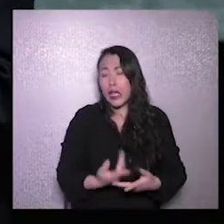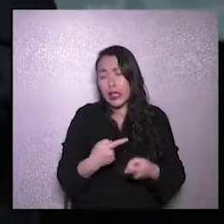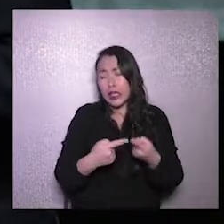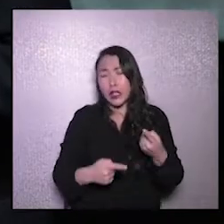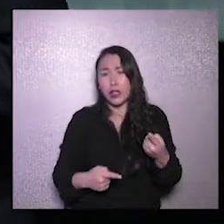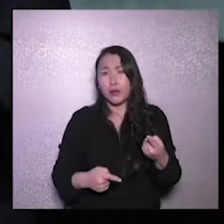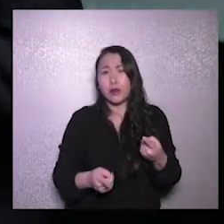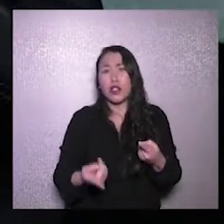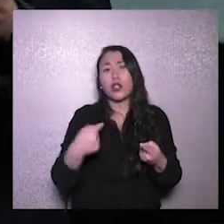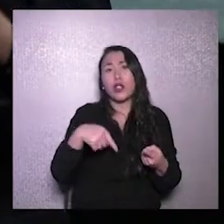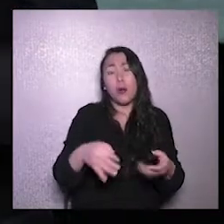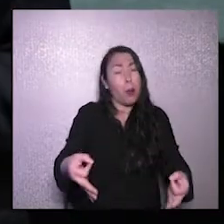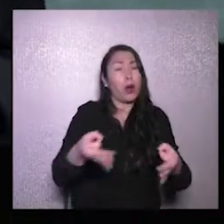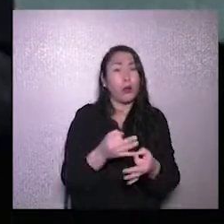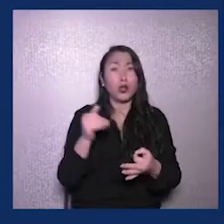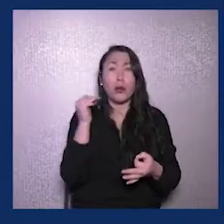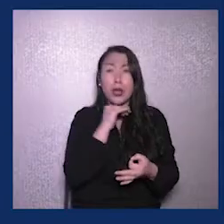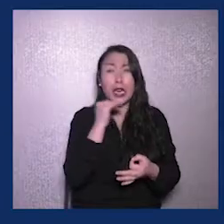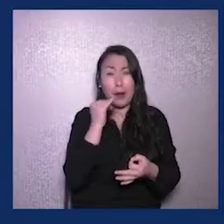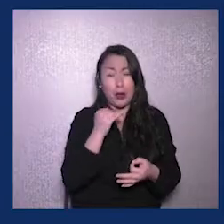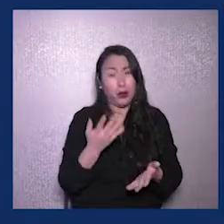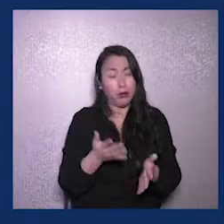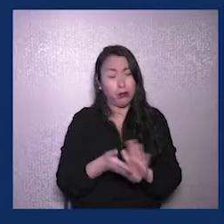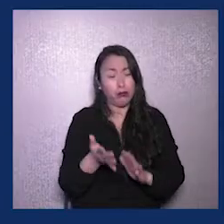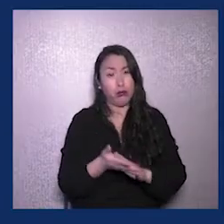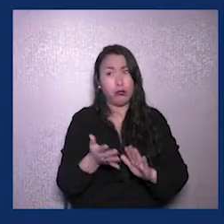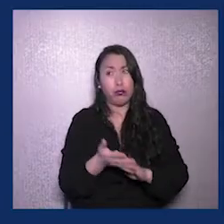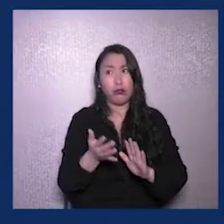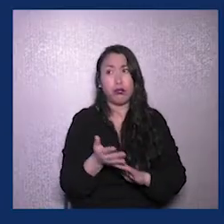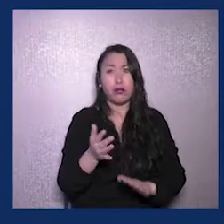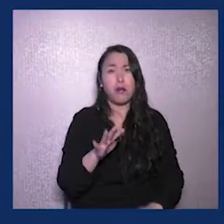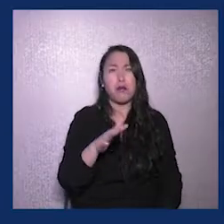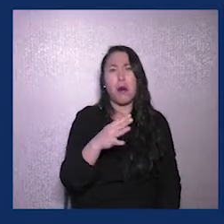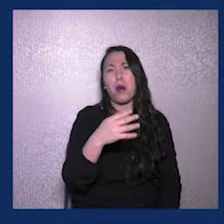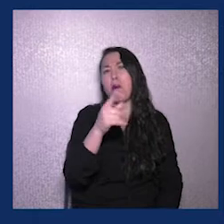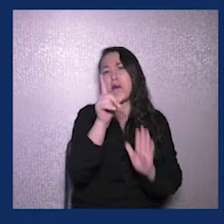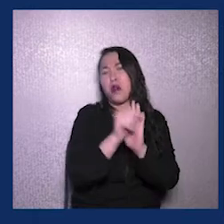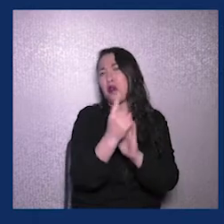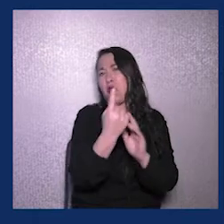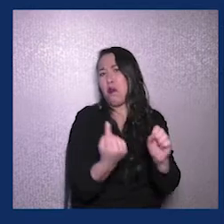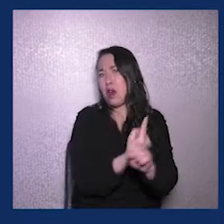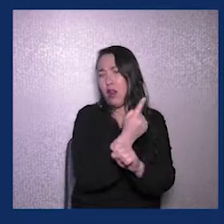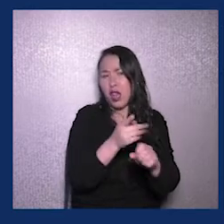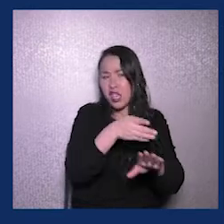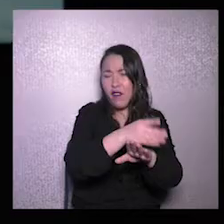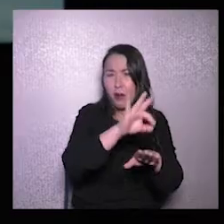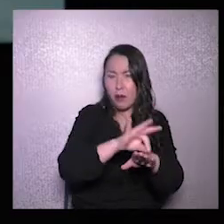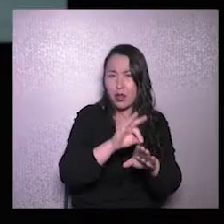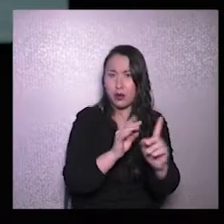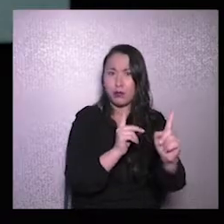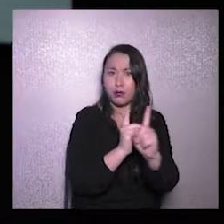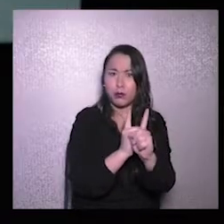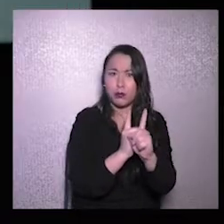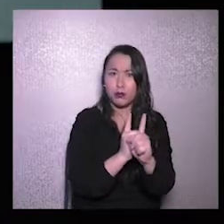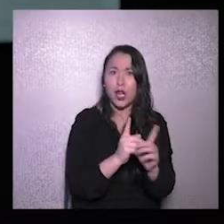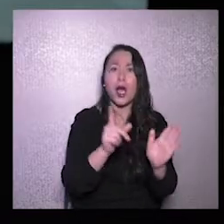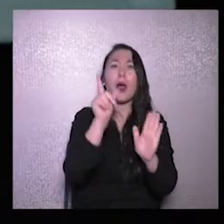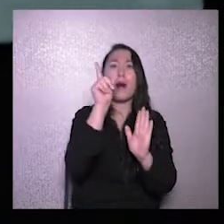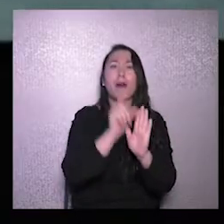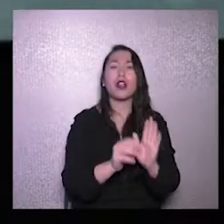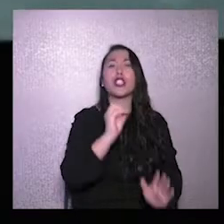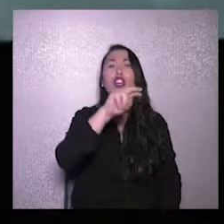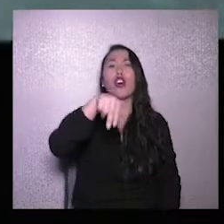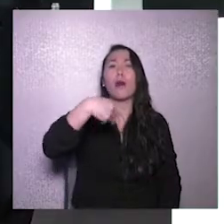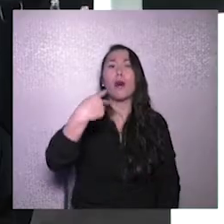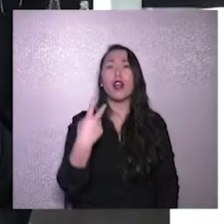hacemos un cálculo bien rápido, si esa paciente son consultas de menos de 1 hora de duración, menos del